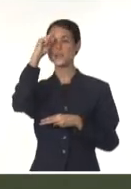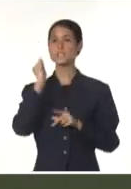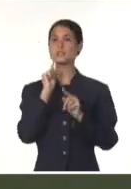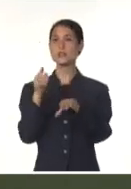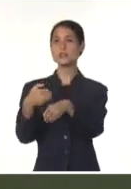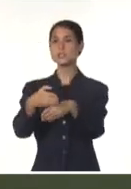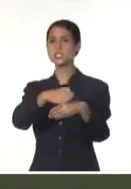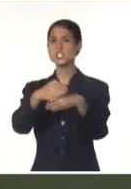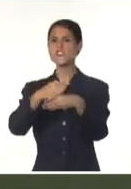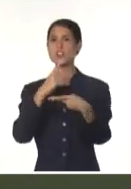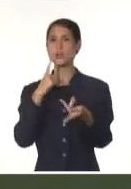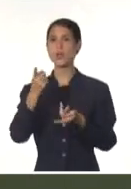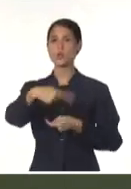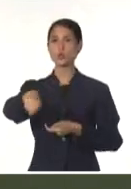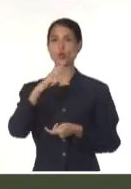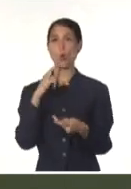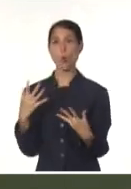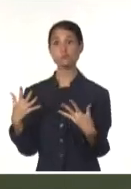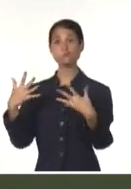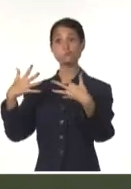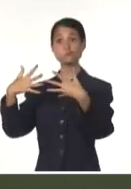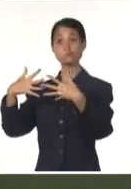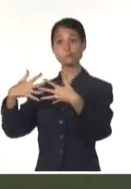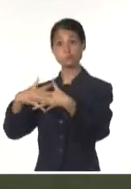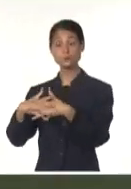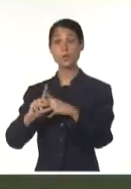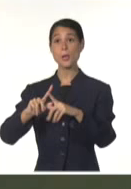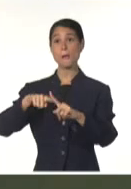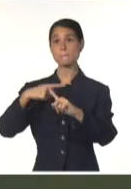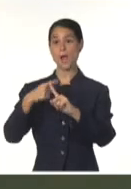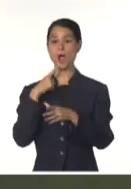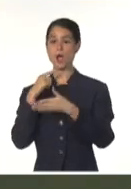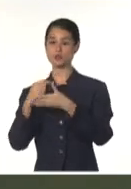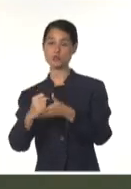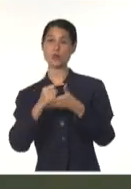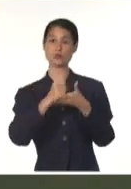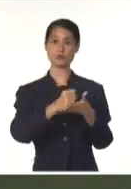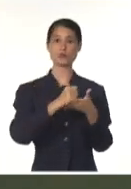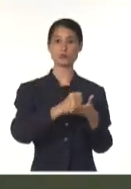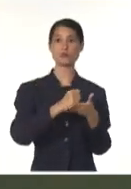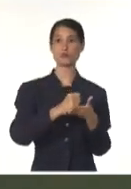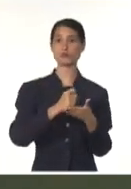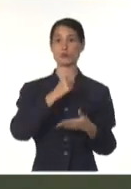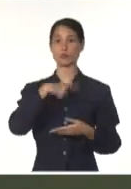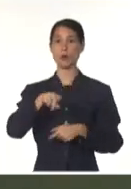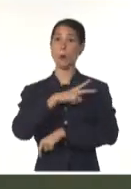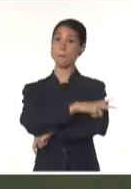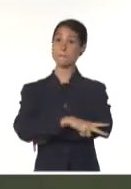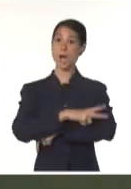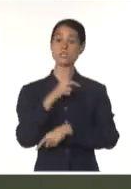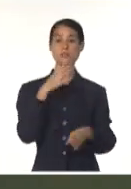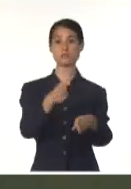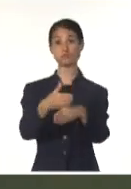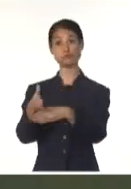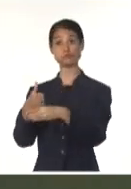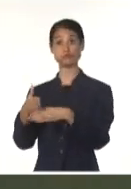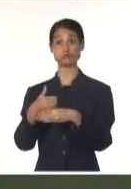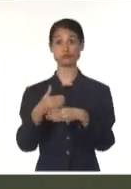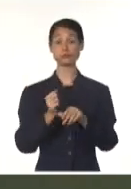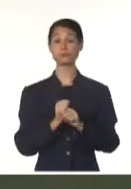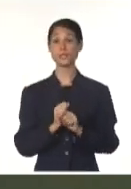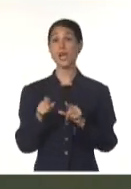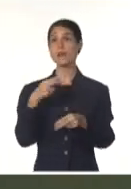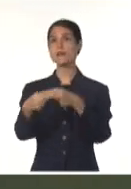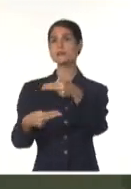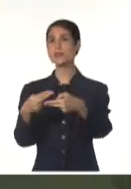un ambiente de cooperación y de colaboración, un ambiente de solidaridad sobre la base de proyectos que se